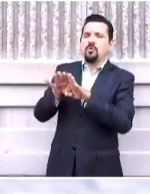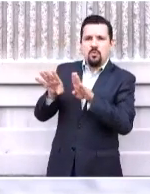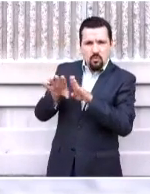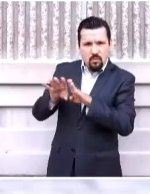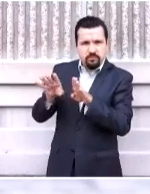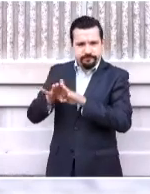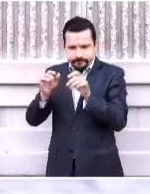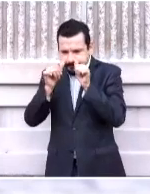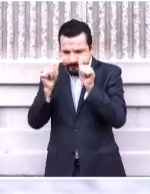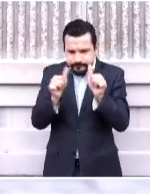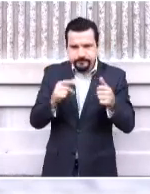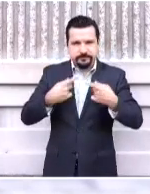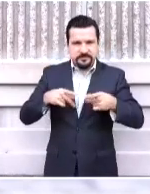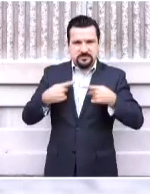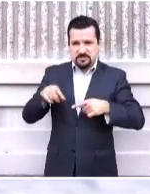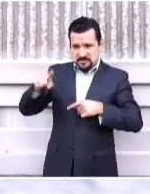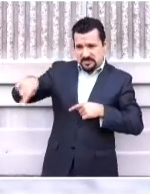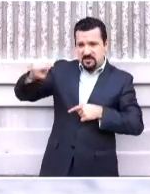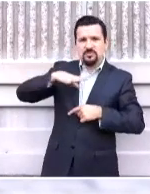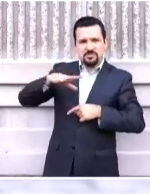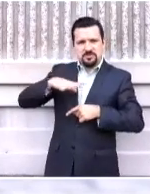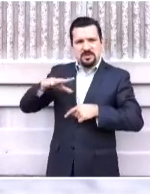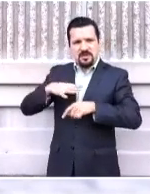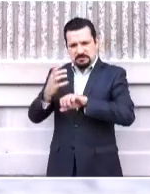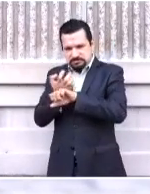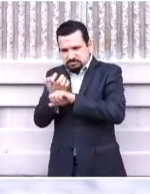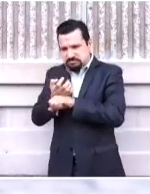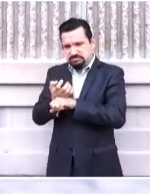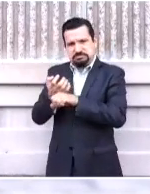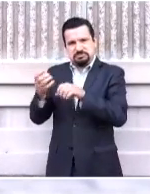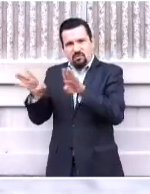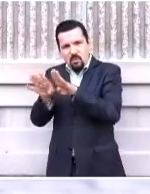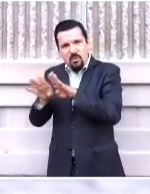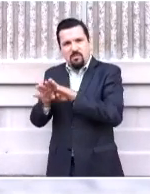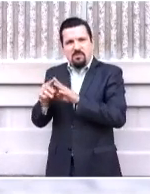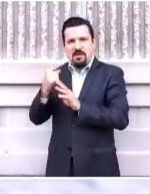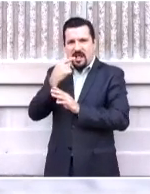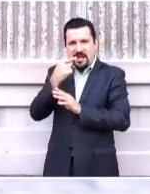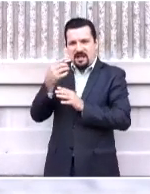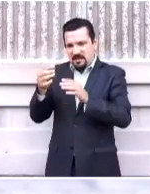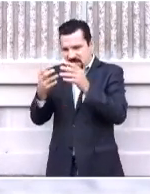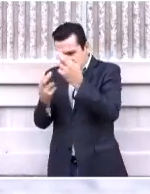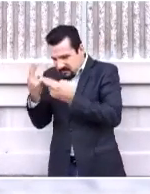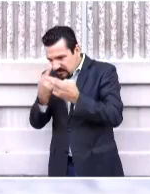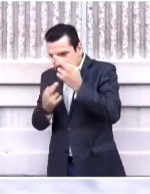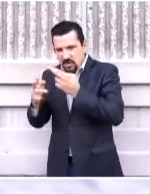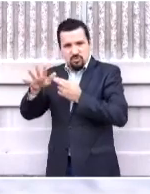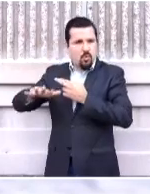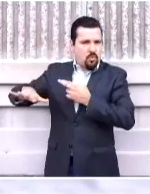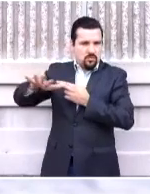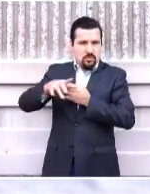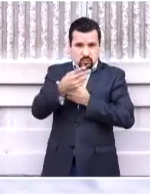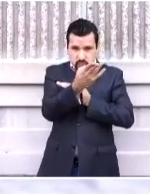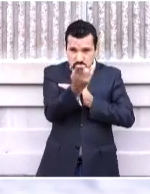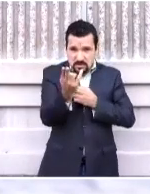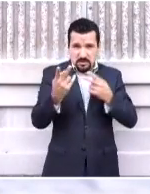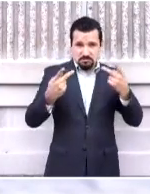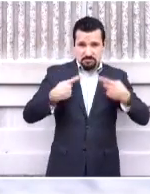tiene los insumos para tomar muestras, de tal forma que si alguien de la comunidad sospecha que